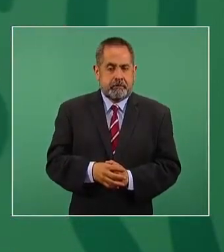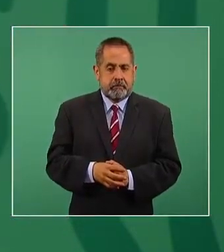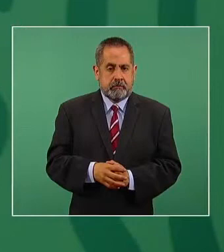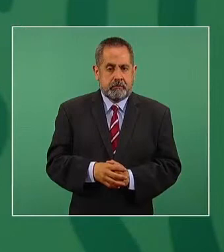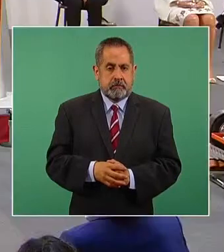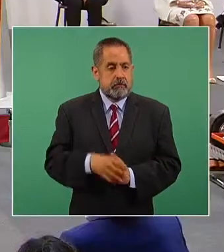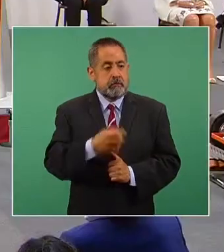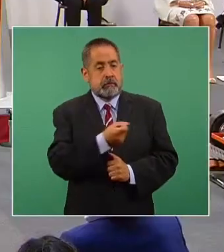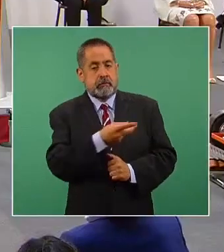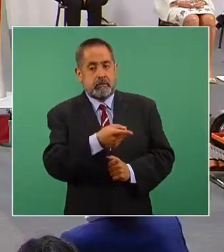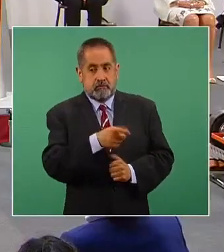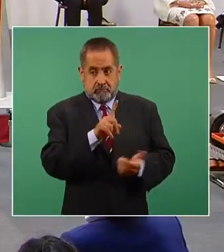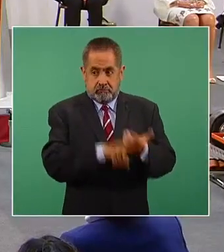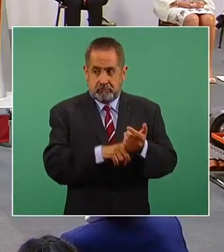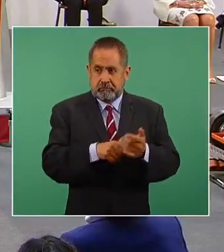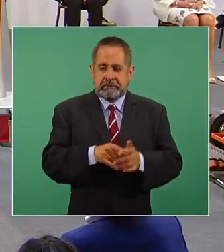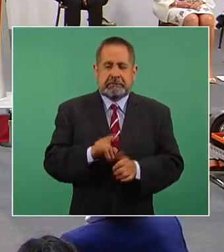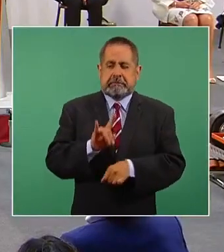simulan